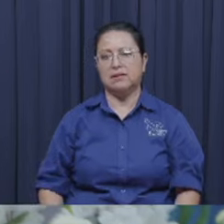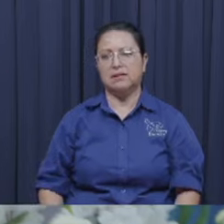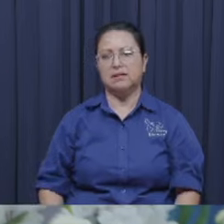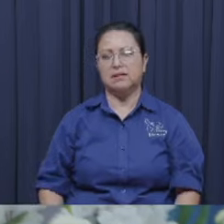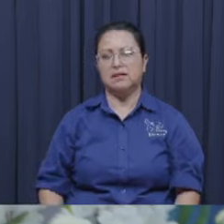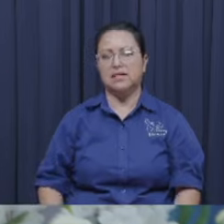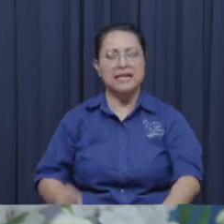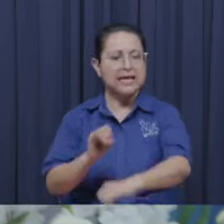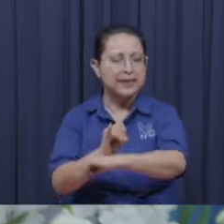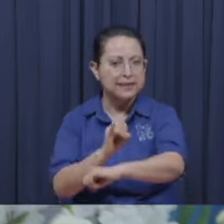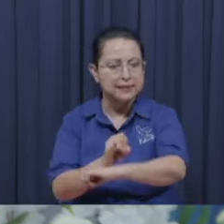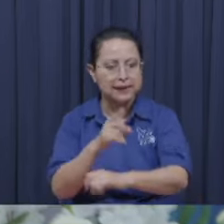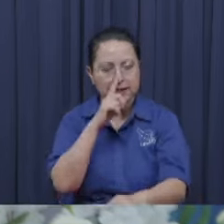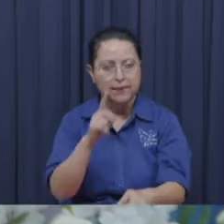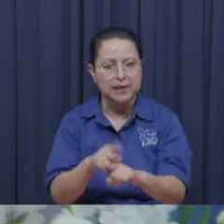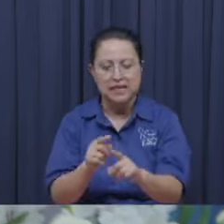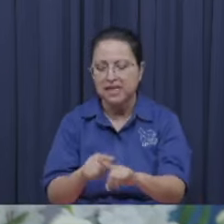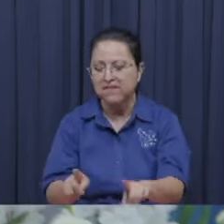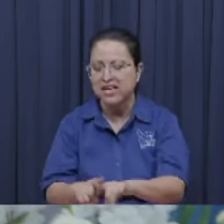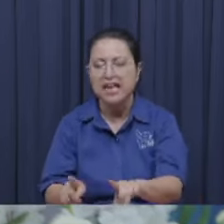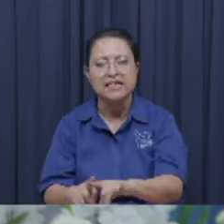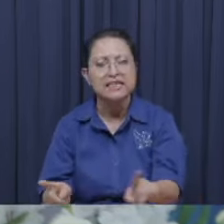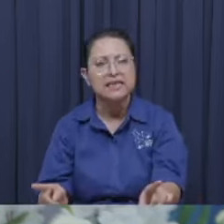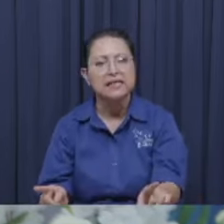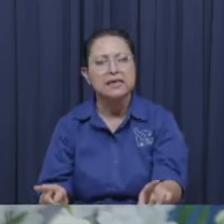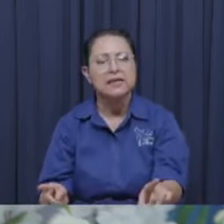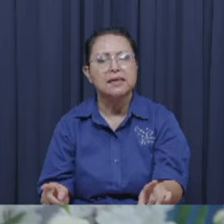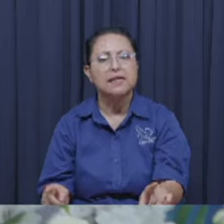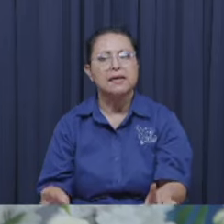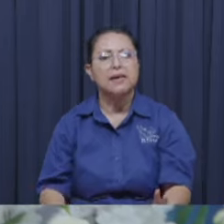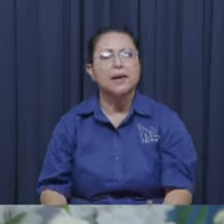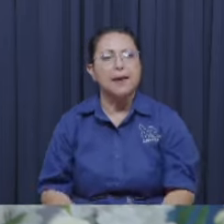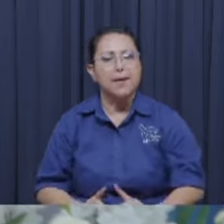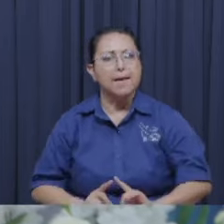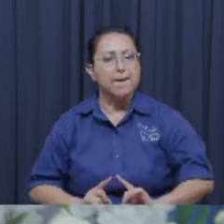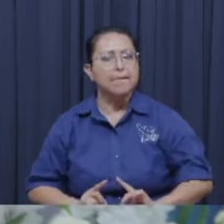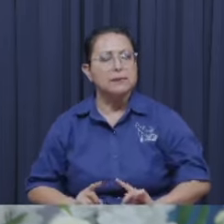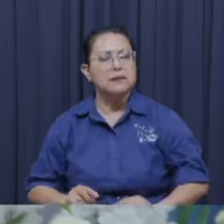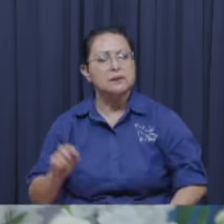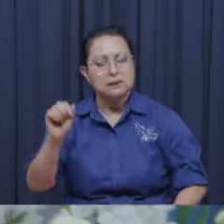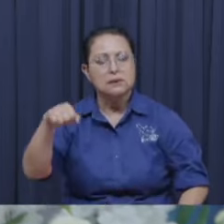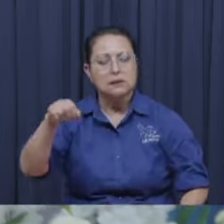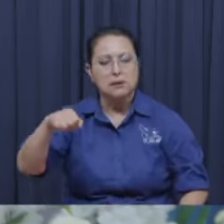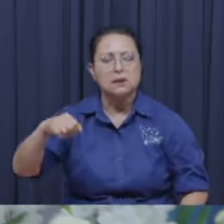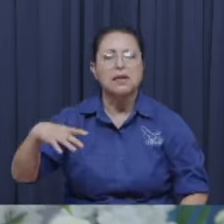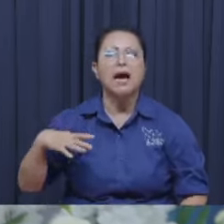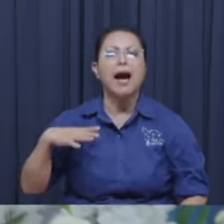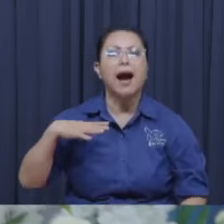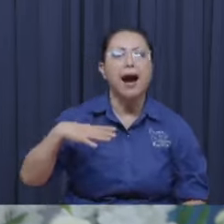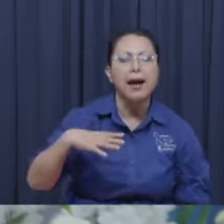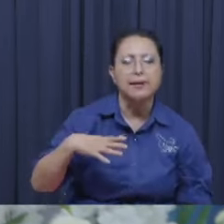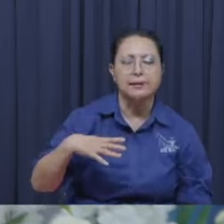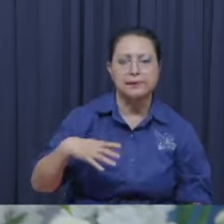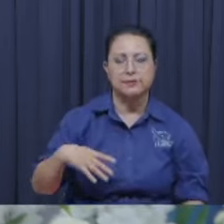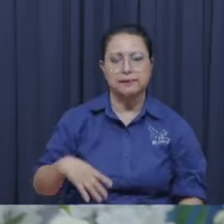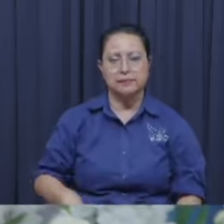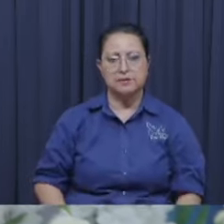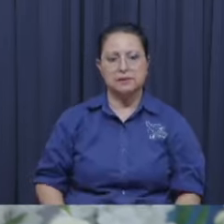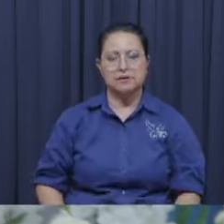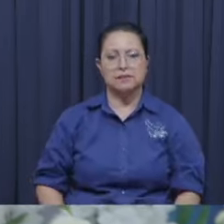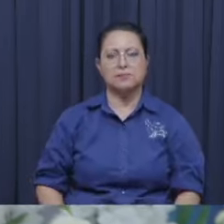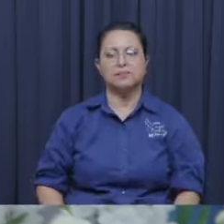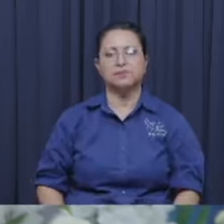ni la iglesia. Bueno, pero sí, debe de haber. Bendito Dios, tenemos tal vez